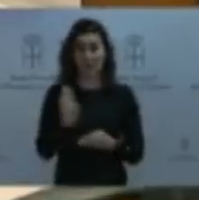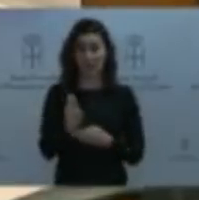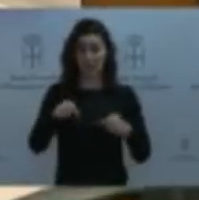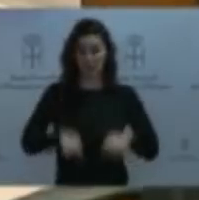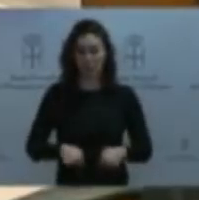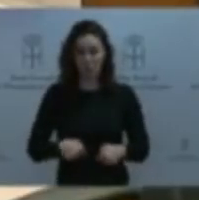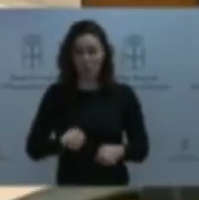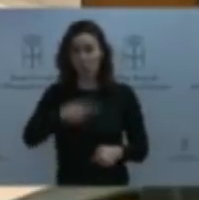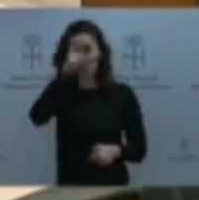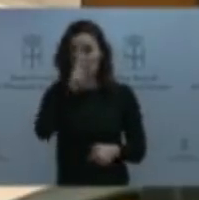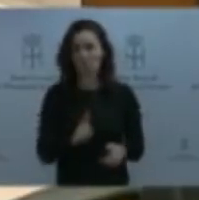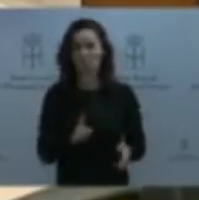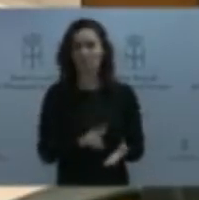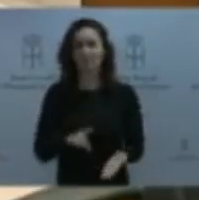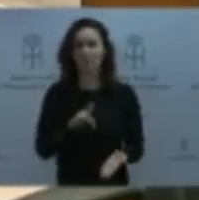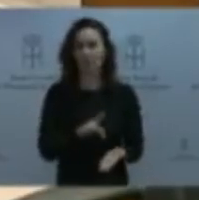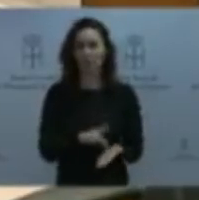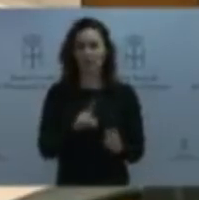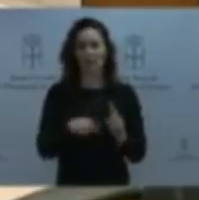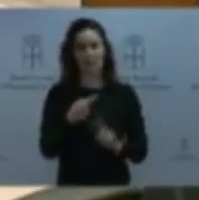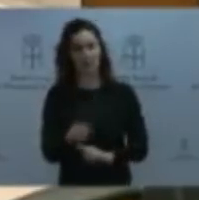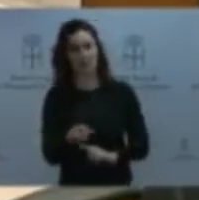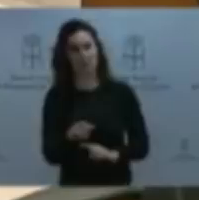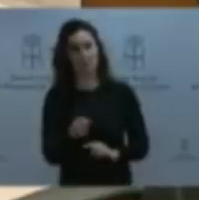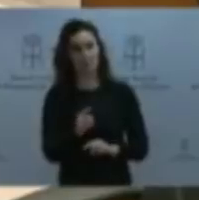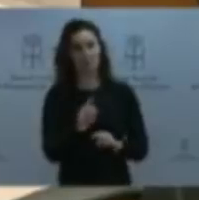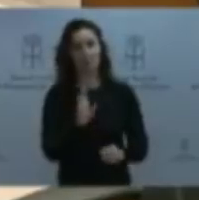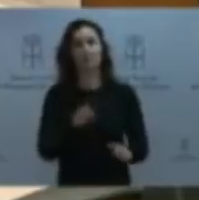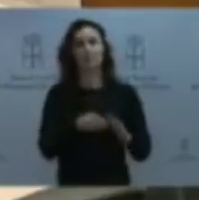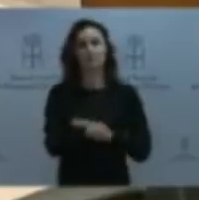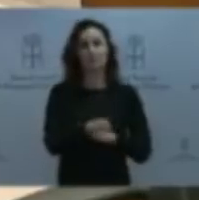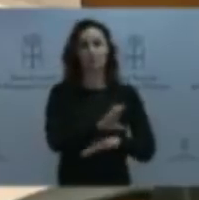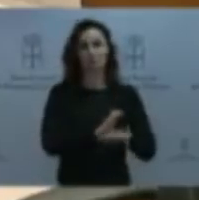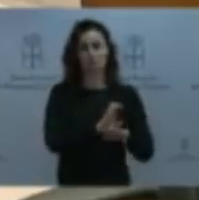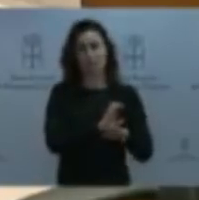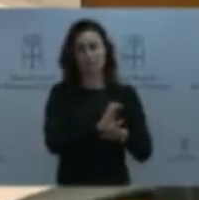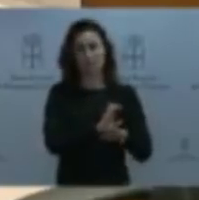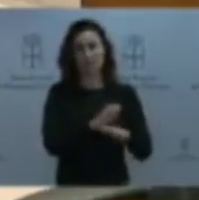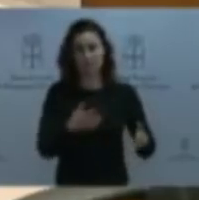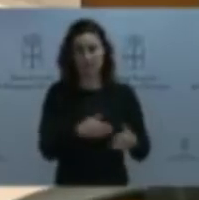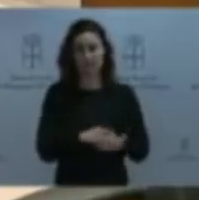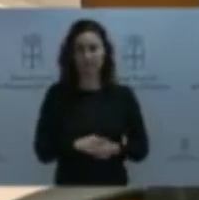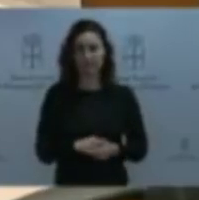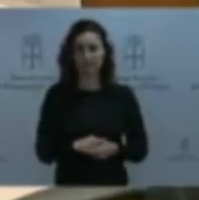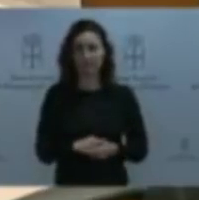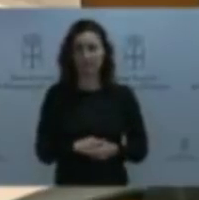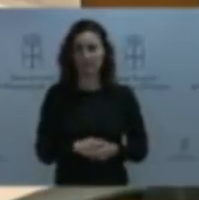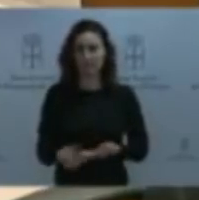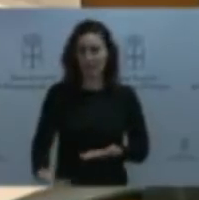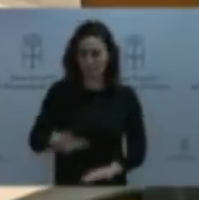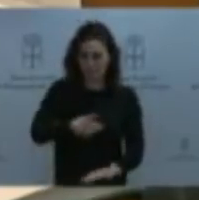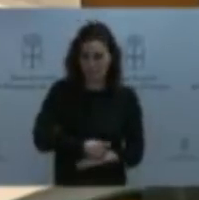reincorpore a la consejería. No tenía noticia de la solicitud de reunión del comité de empresa.